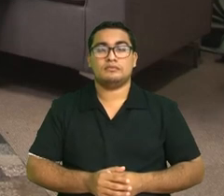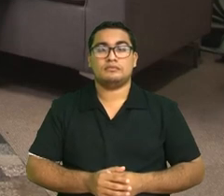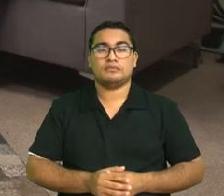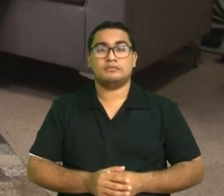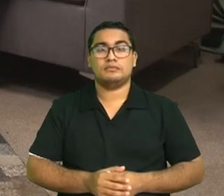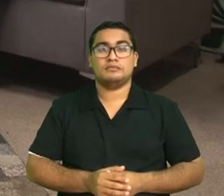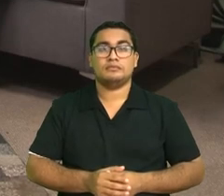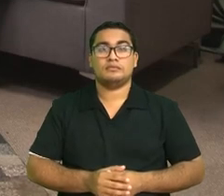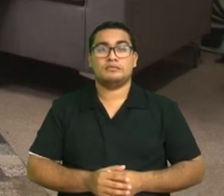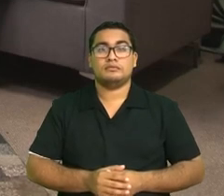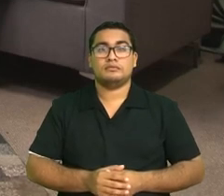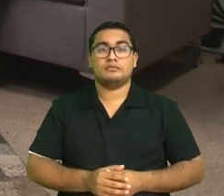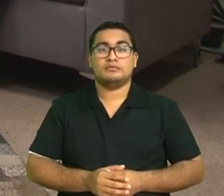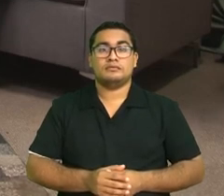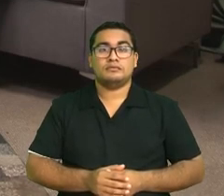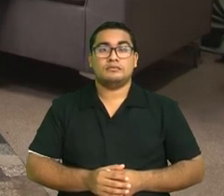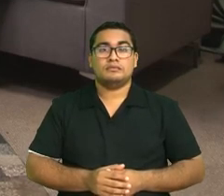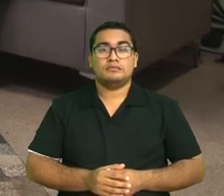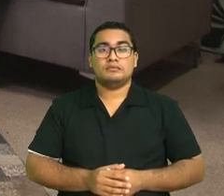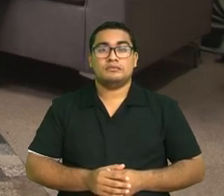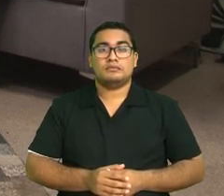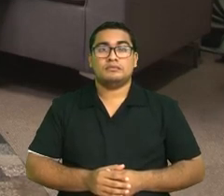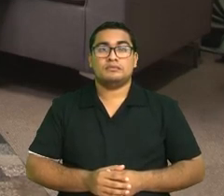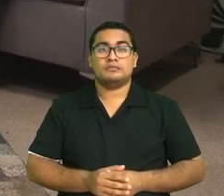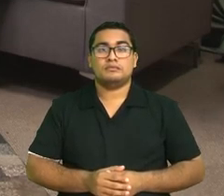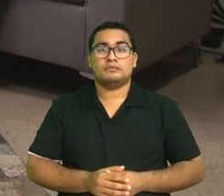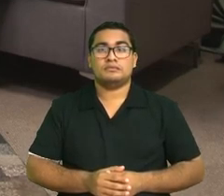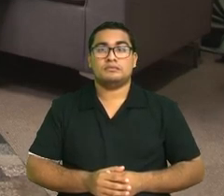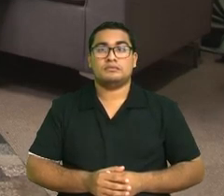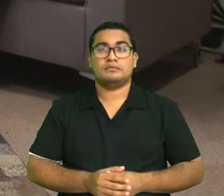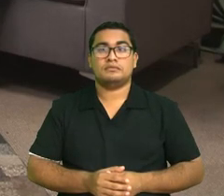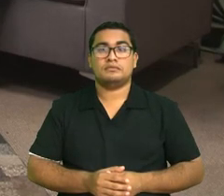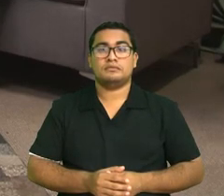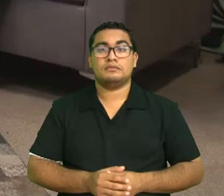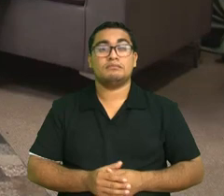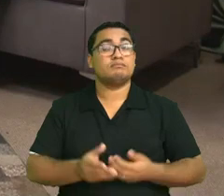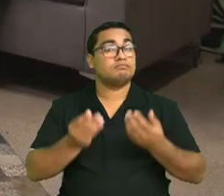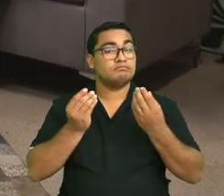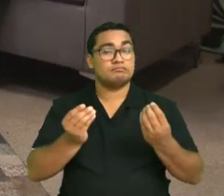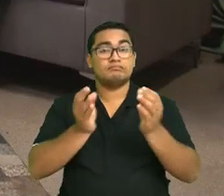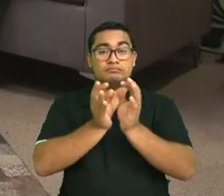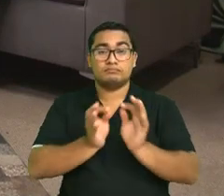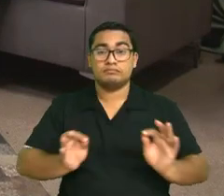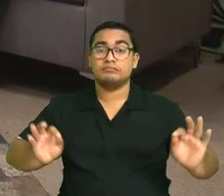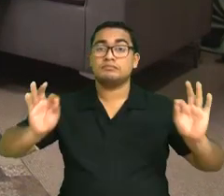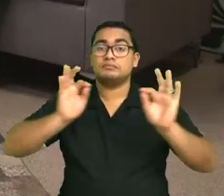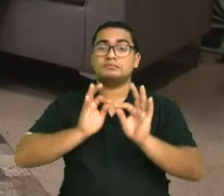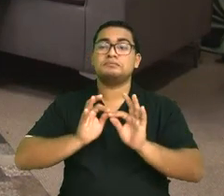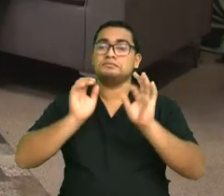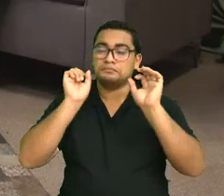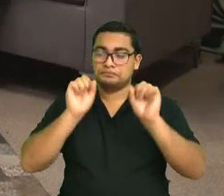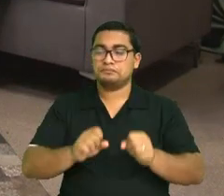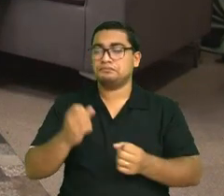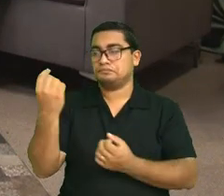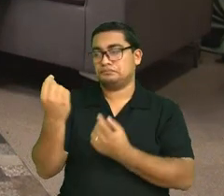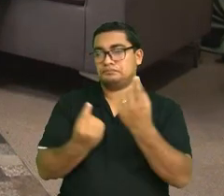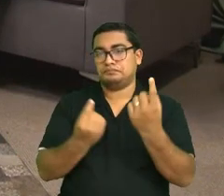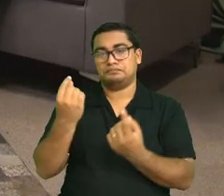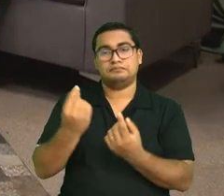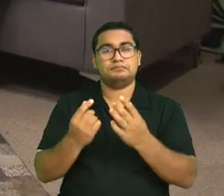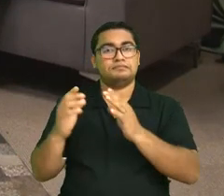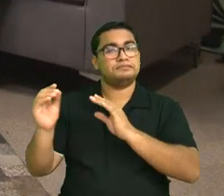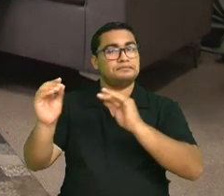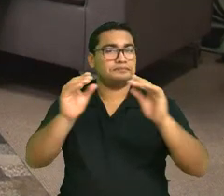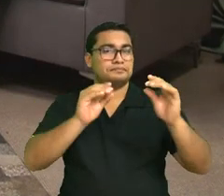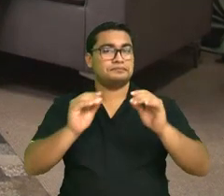una oportunidad siempre, ¿no? Muy virtuosa de encontrarnos y dialogar sobre estas conquistas, y dentro